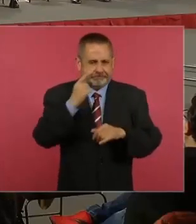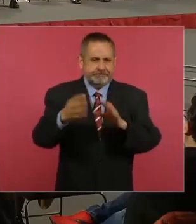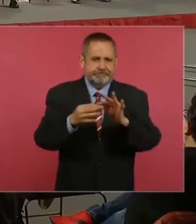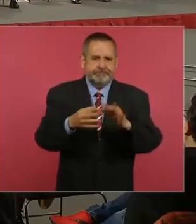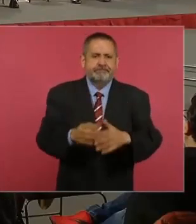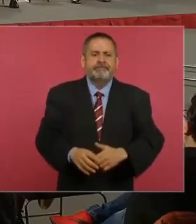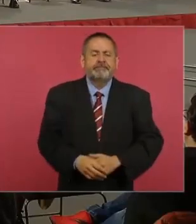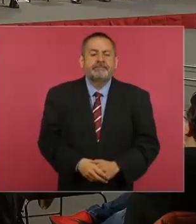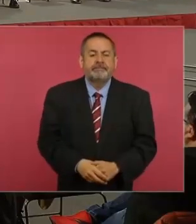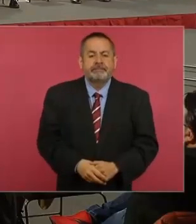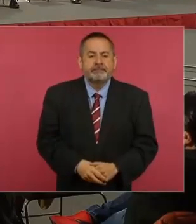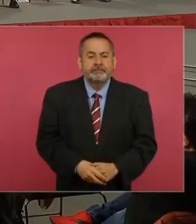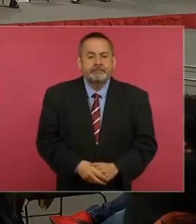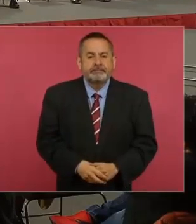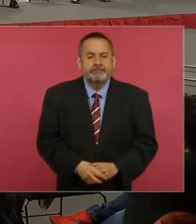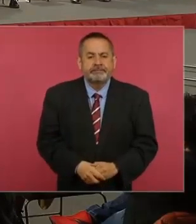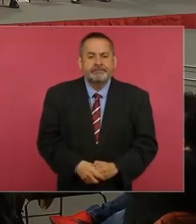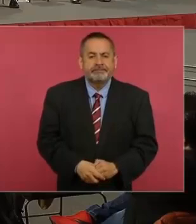favor.